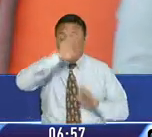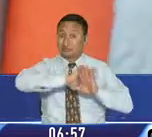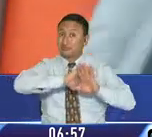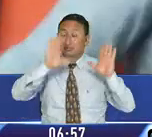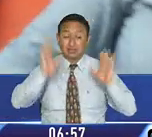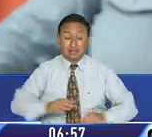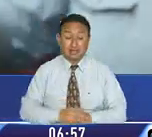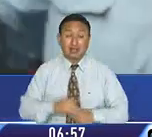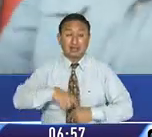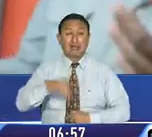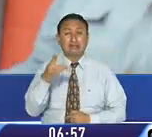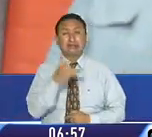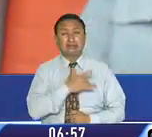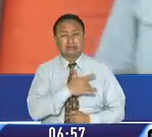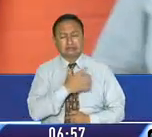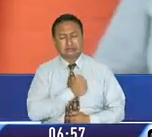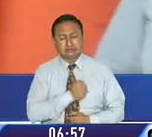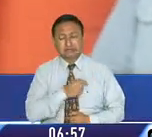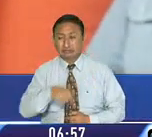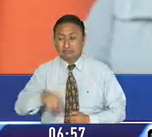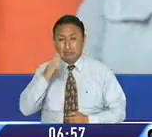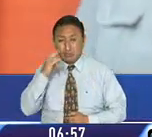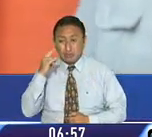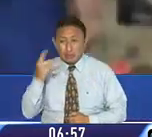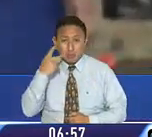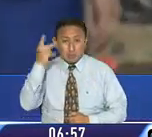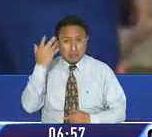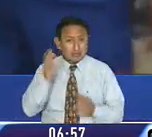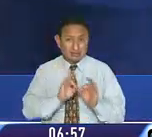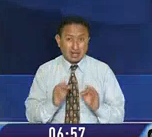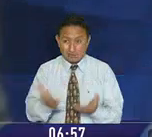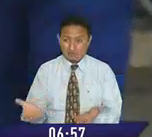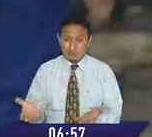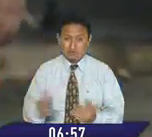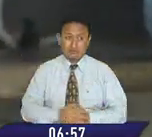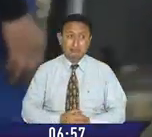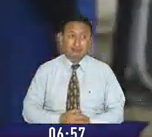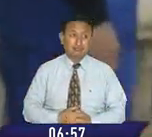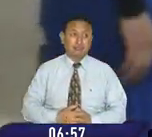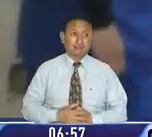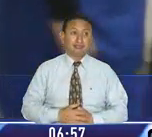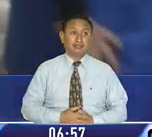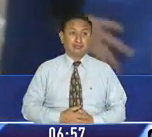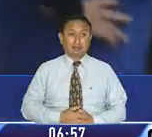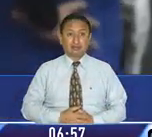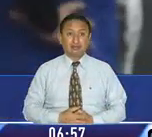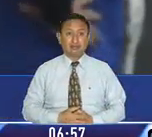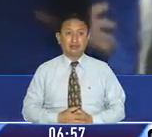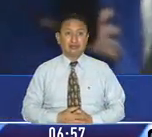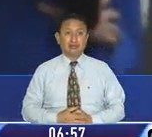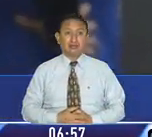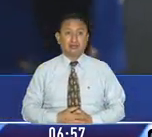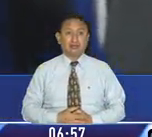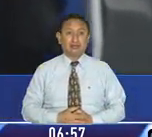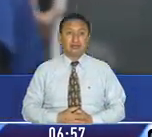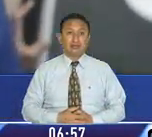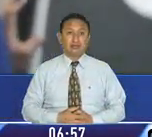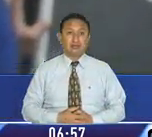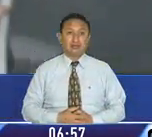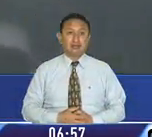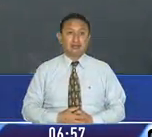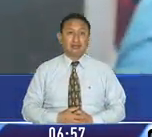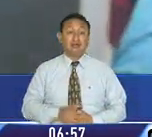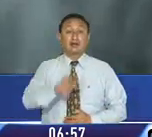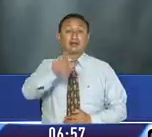tanto sufrimiento! ¡Miren cuántos niños se quedan sin su padre! Y ahorita nos enteramos que le han volado la